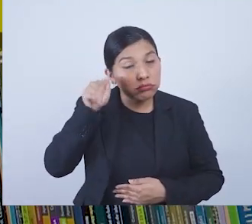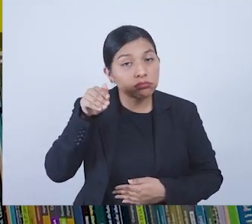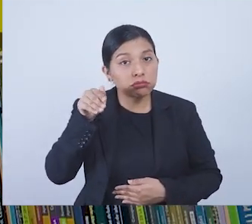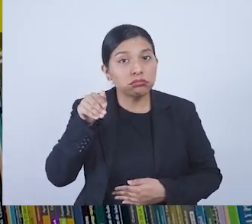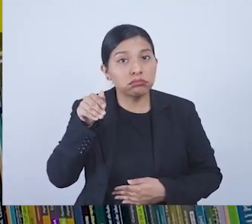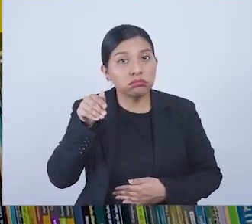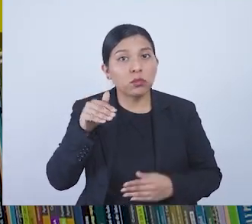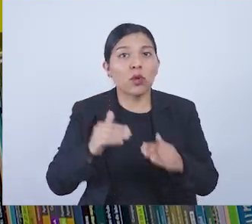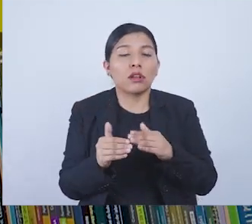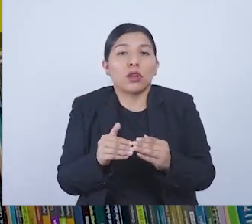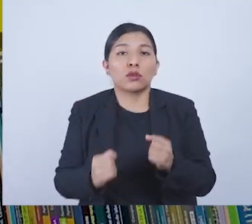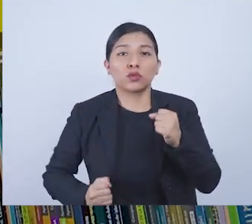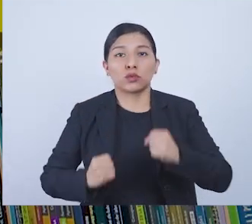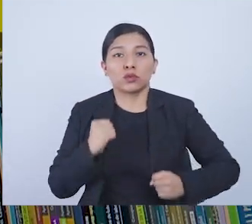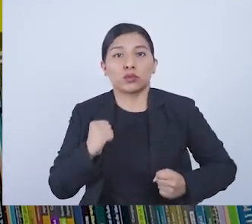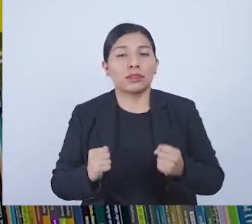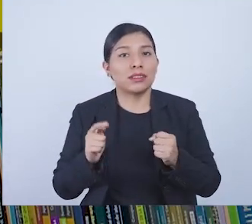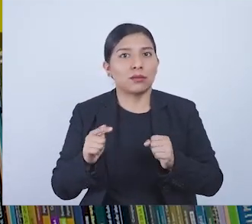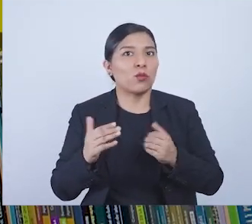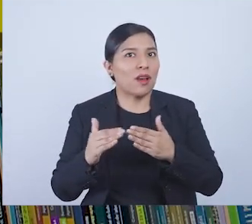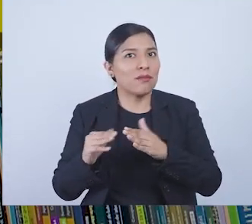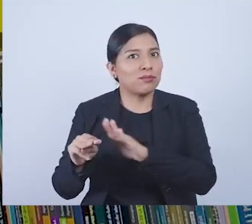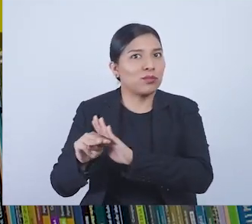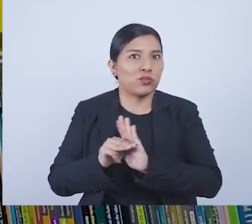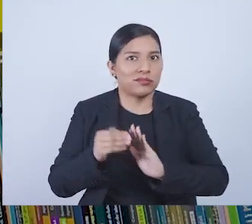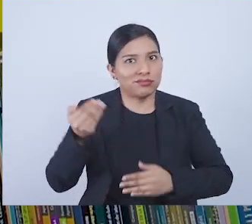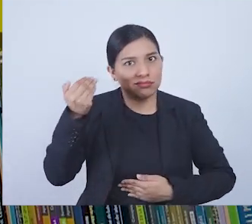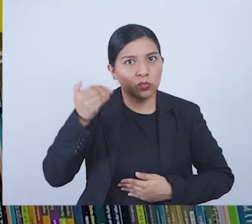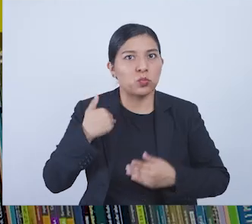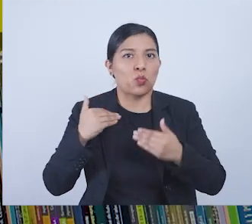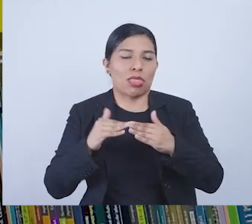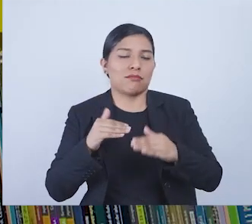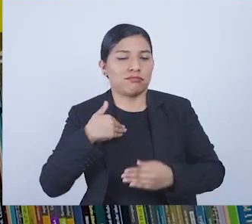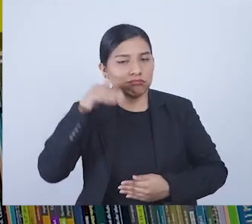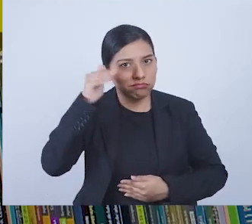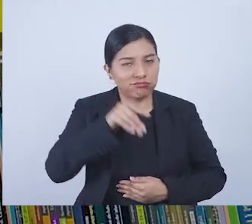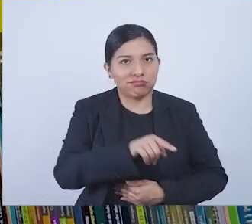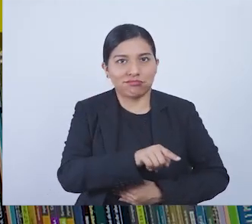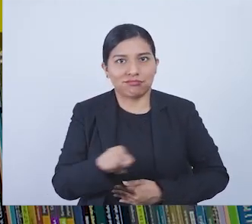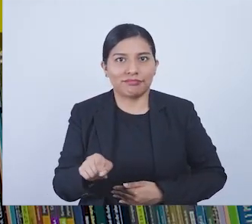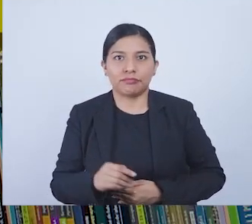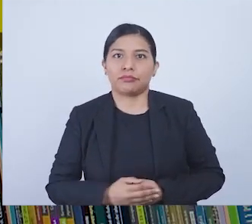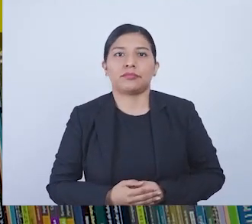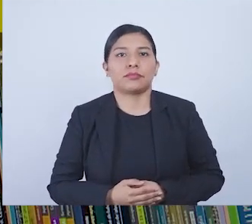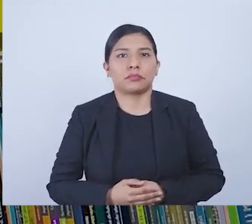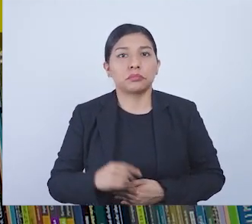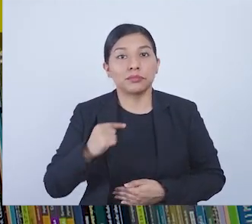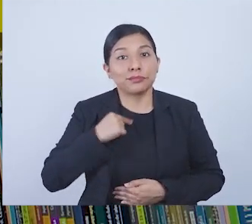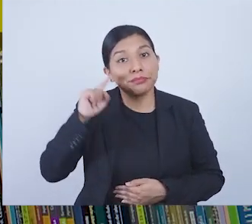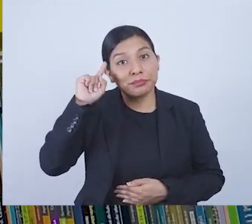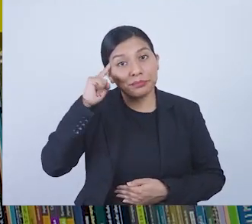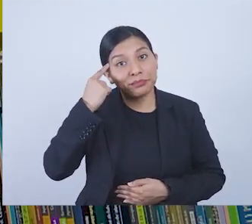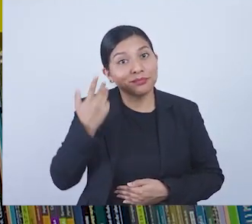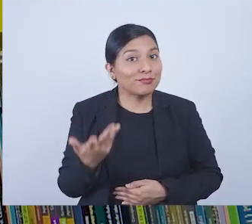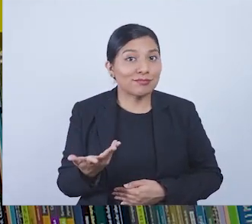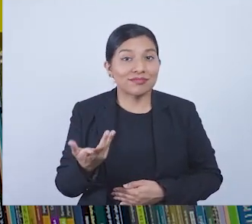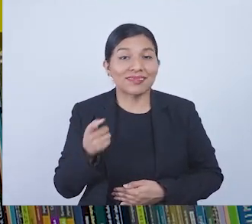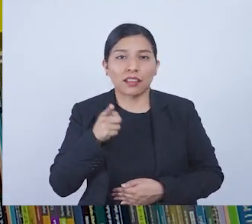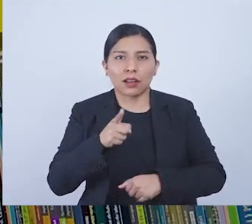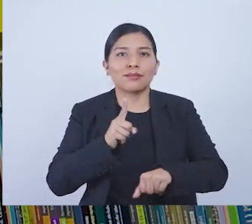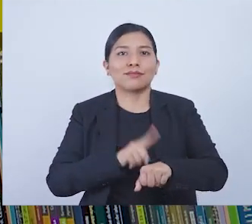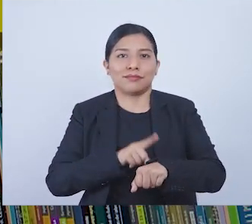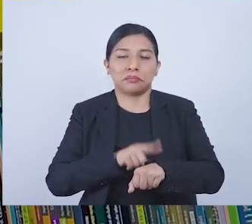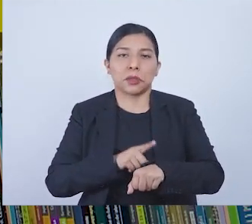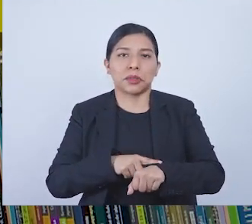y deportivo. Ese era el modelo con que nos habíamos formado. De tal manera que yo creo que en ese